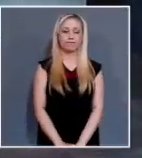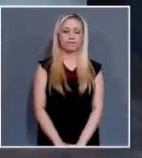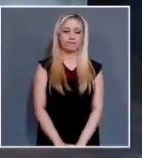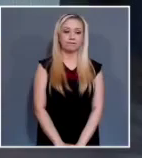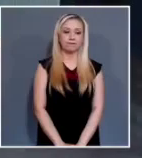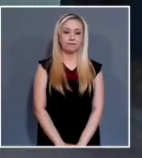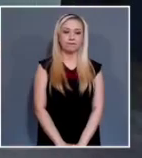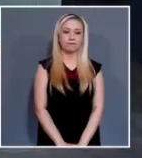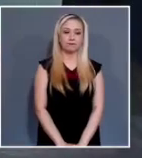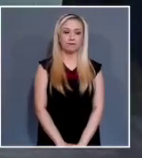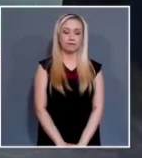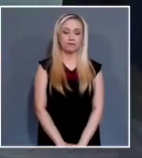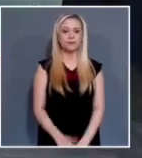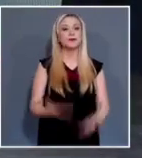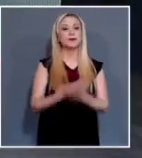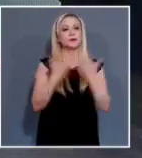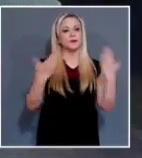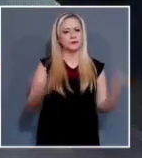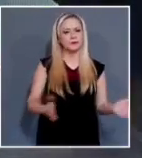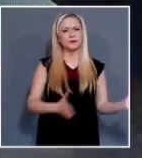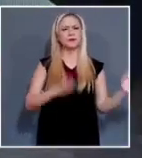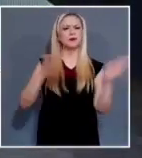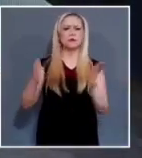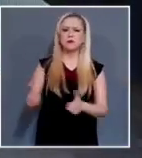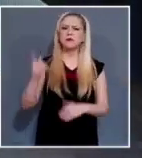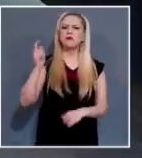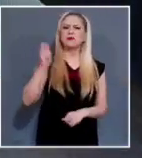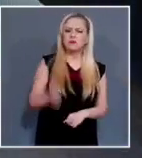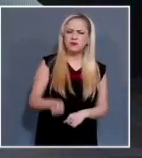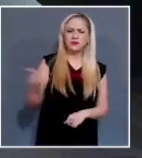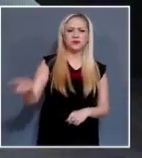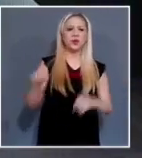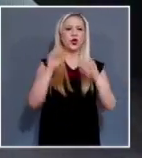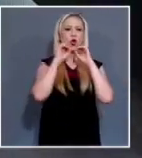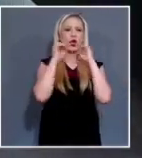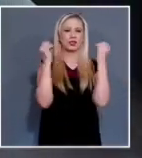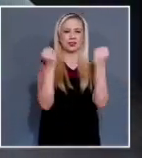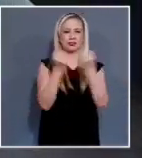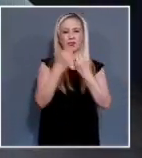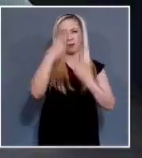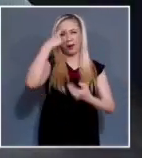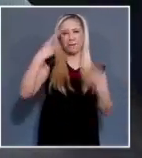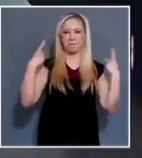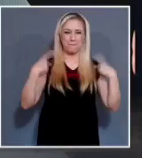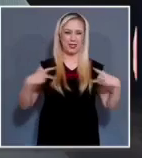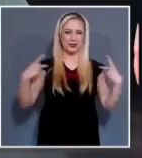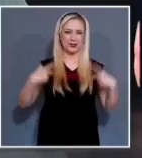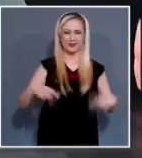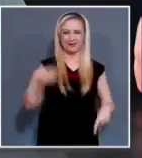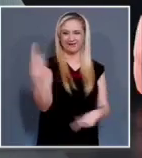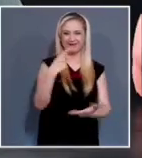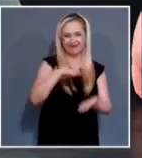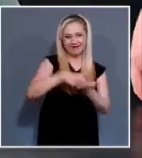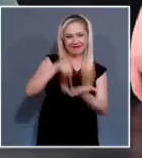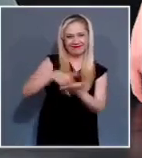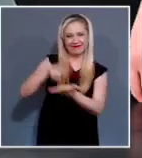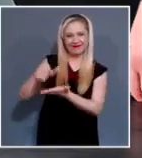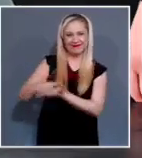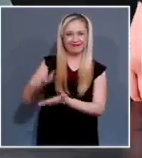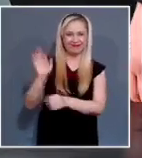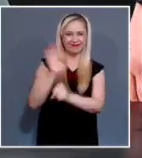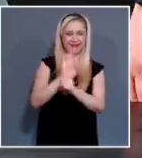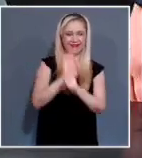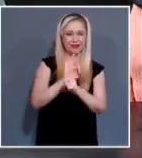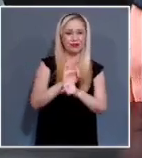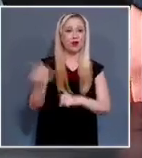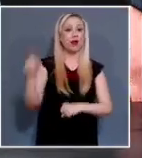Y vamos a otra información porque la organización El Poder del Consumidor advirtió que diversas empresas han recurrido a la vía legal para